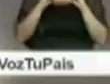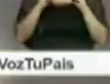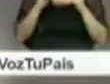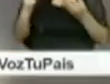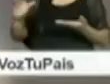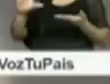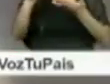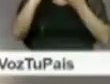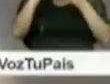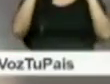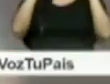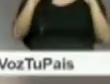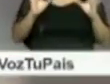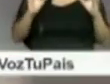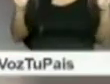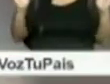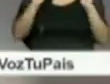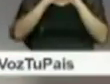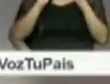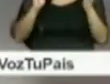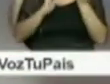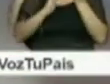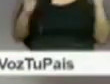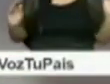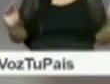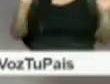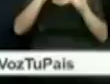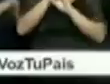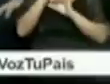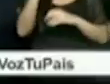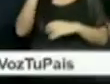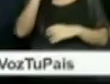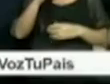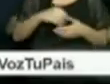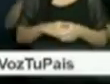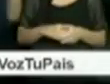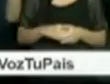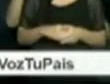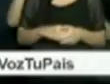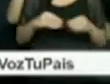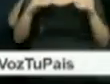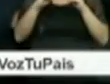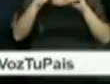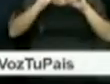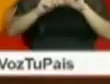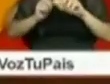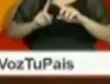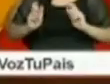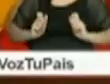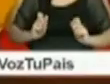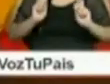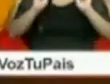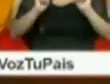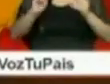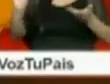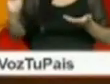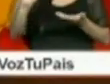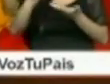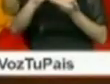recursos energéticos y minerales que China tanto necesita, más innumerables oportunidades de